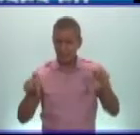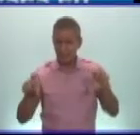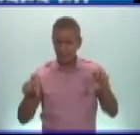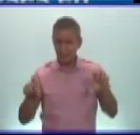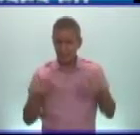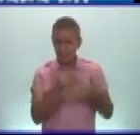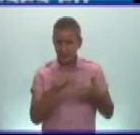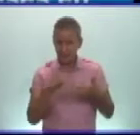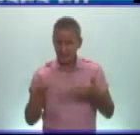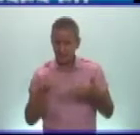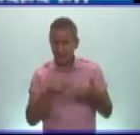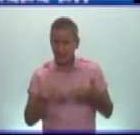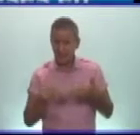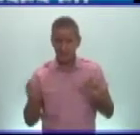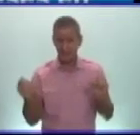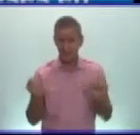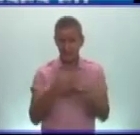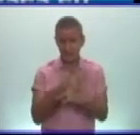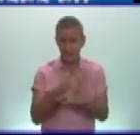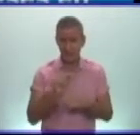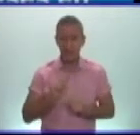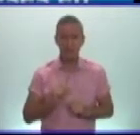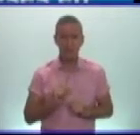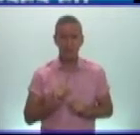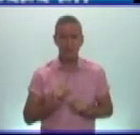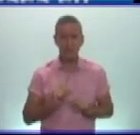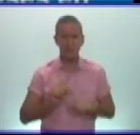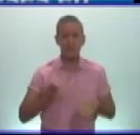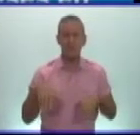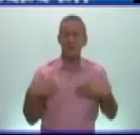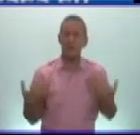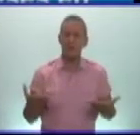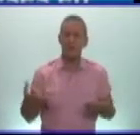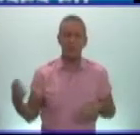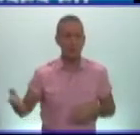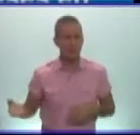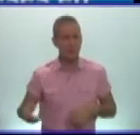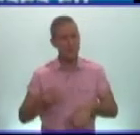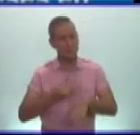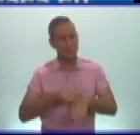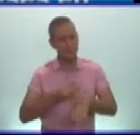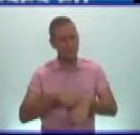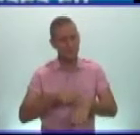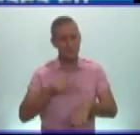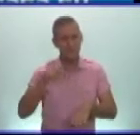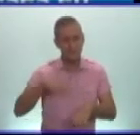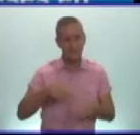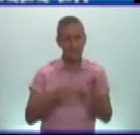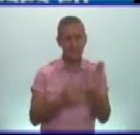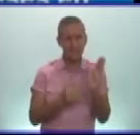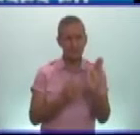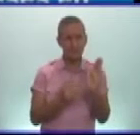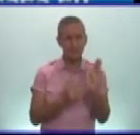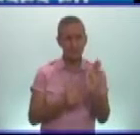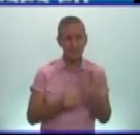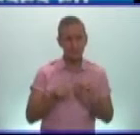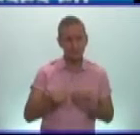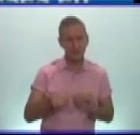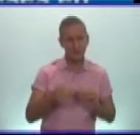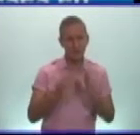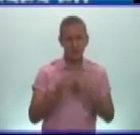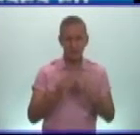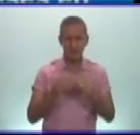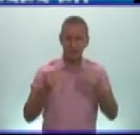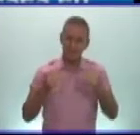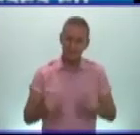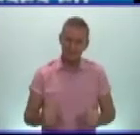compañero de la escuela donde le cuentes cómo aprovechan ustedes el tiempo en estos meses en que nos encontramos